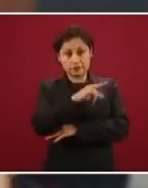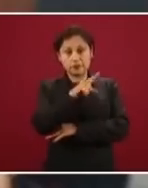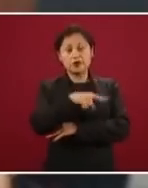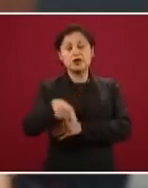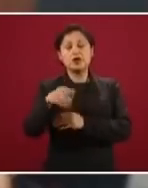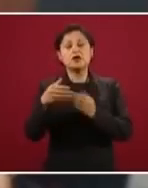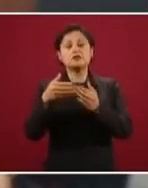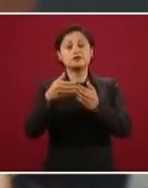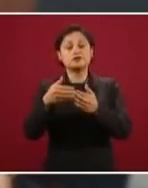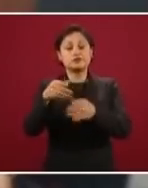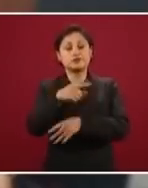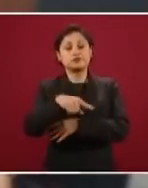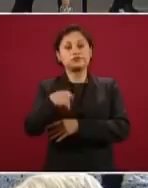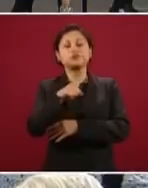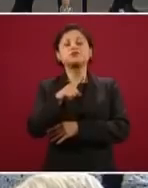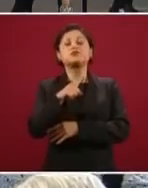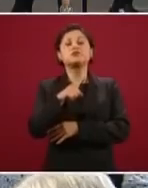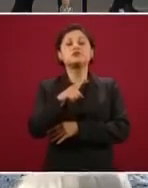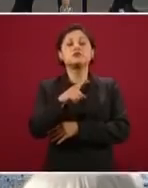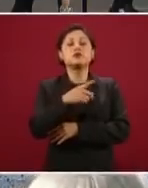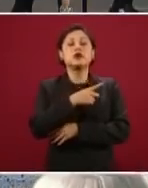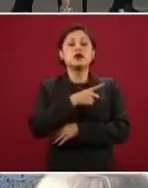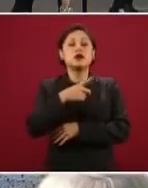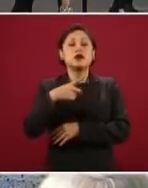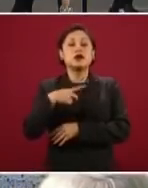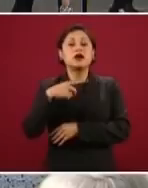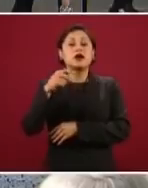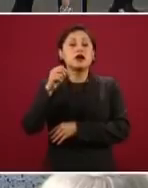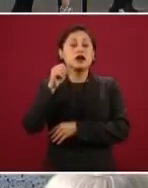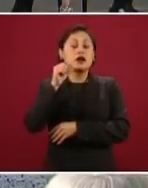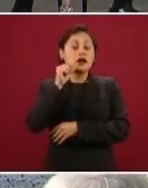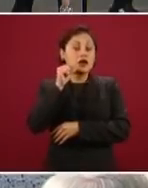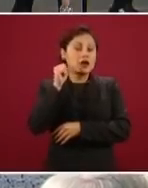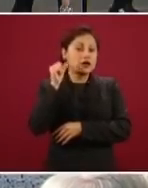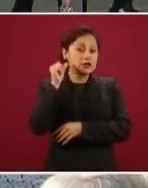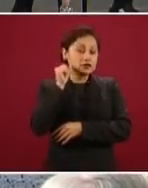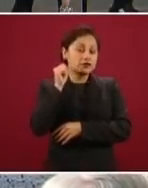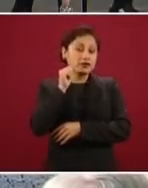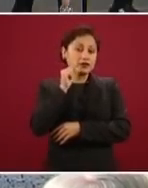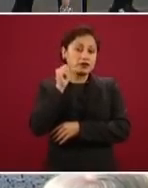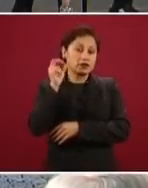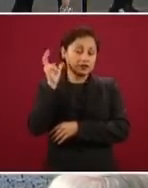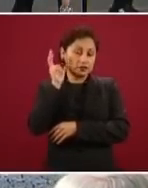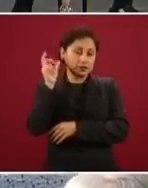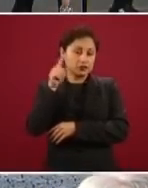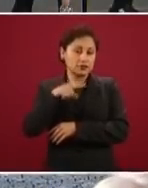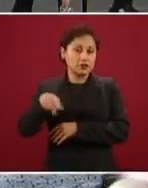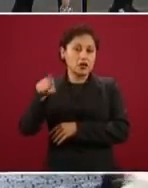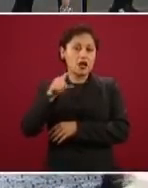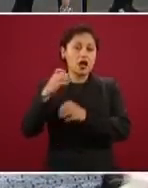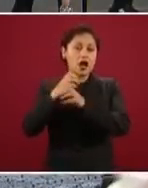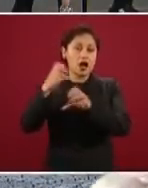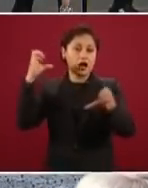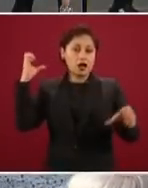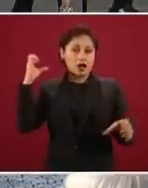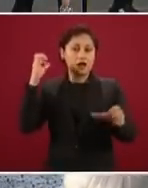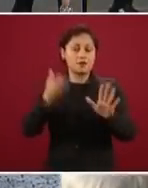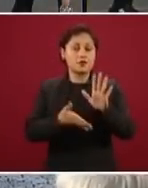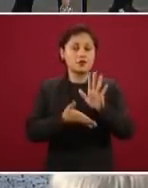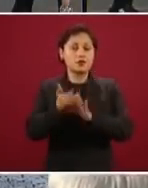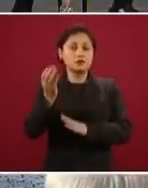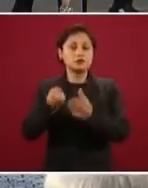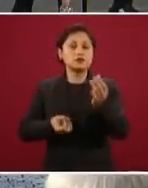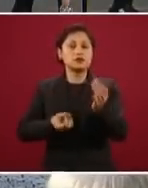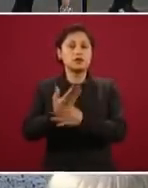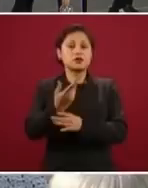la noche salió un camión pretendían venir tres camiones imagínense y de esa gente disidente que ha